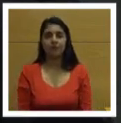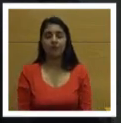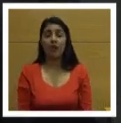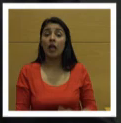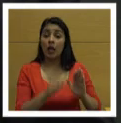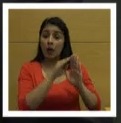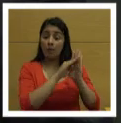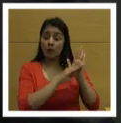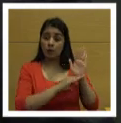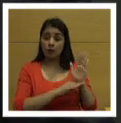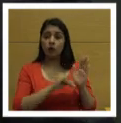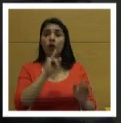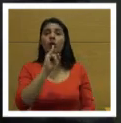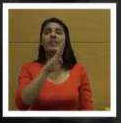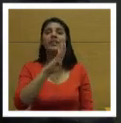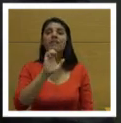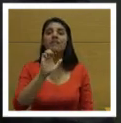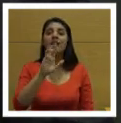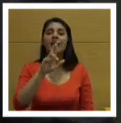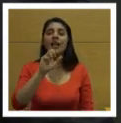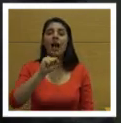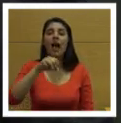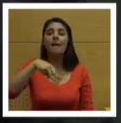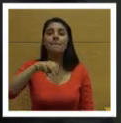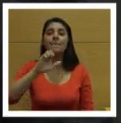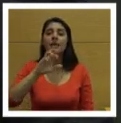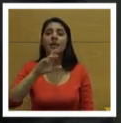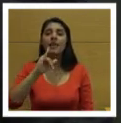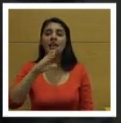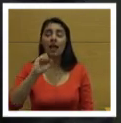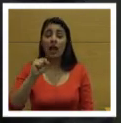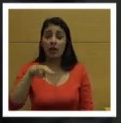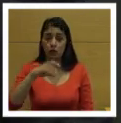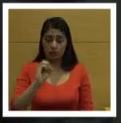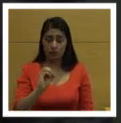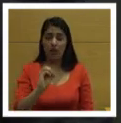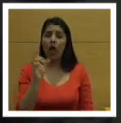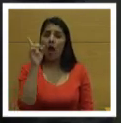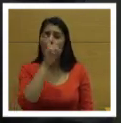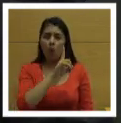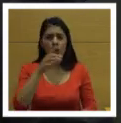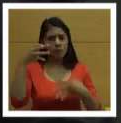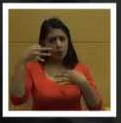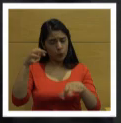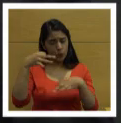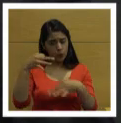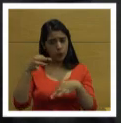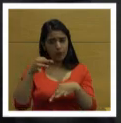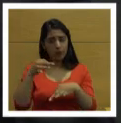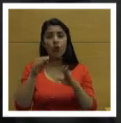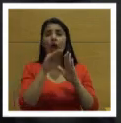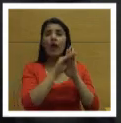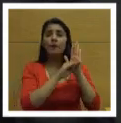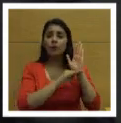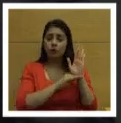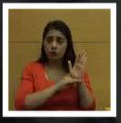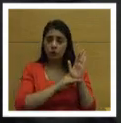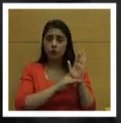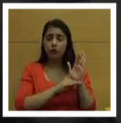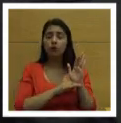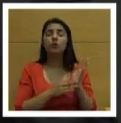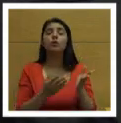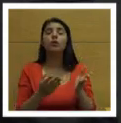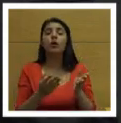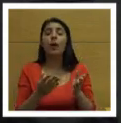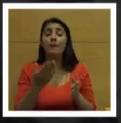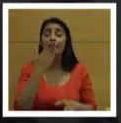Protocolo Iberoamericano. El último de los documentos referidos, como ya se dijo, es el Protocolo Iberoamericano de Actuación Judicial